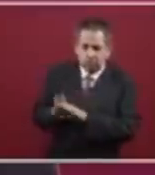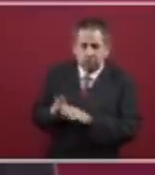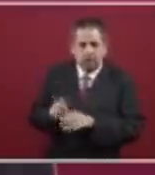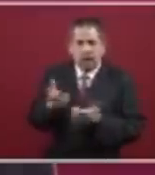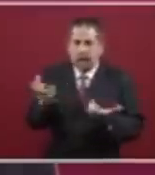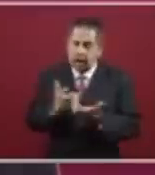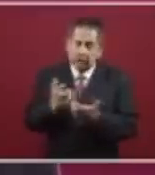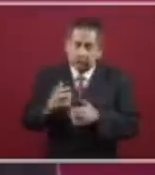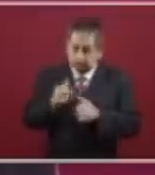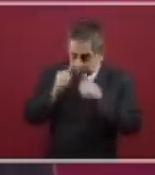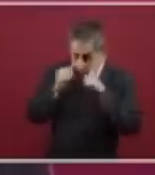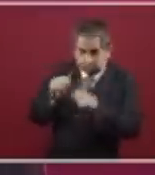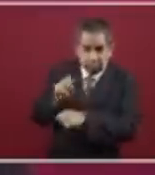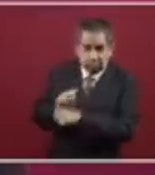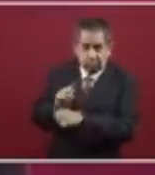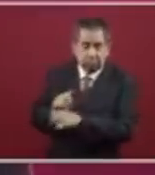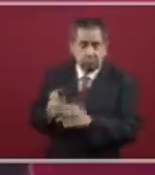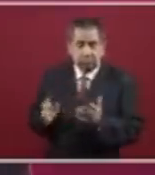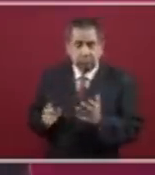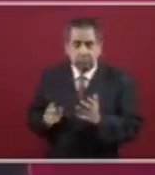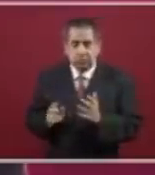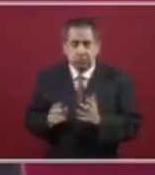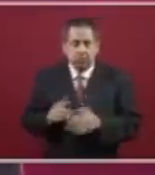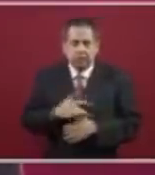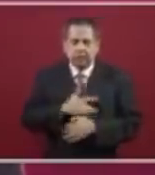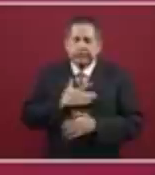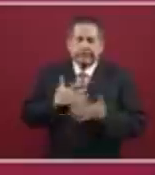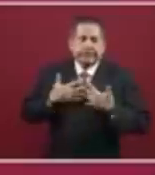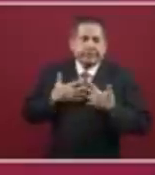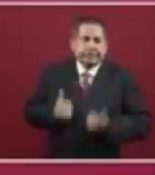actuar con humanismo